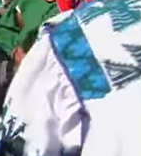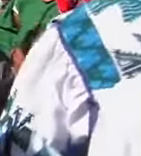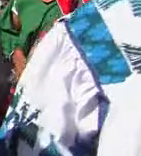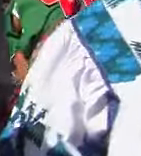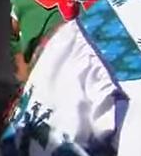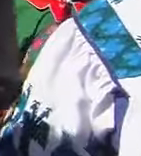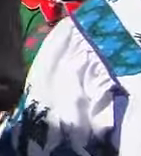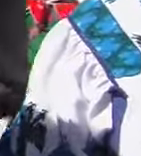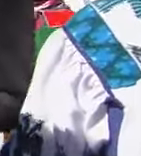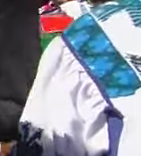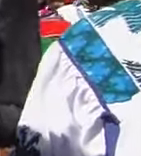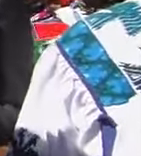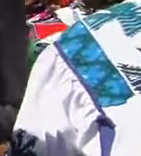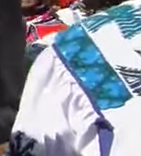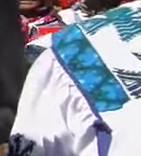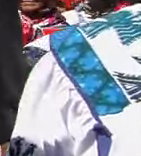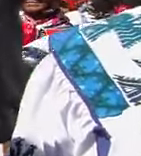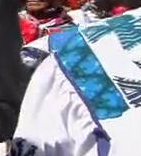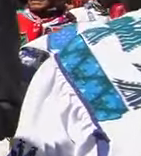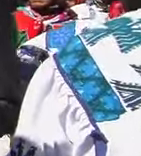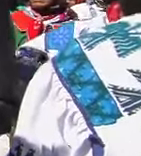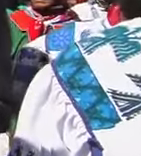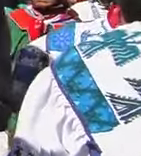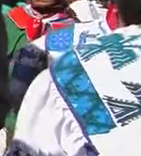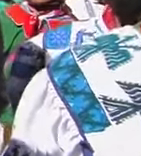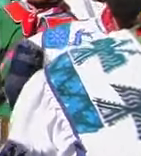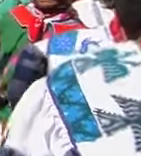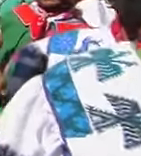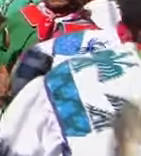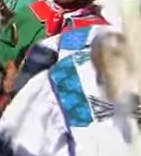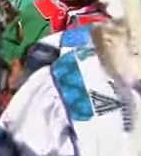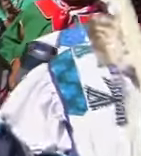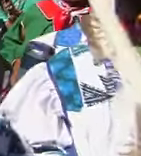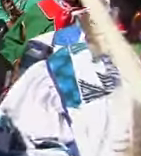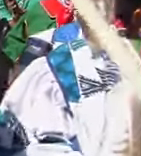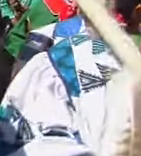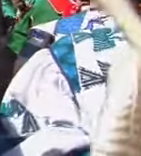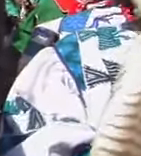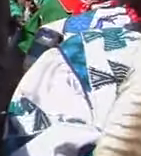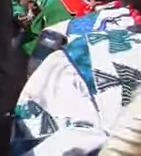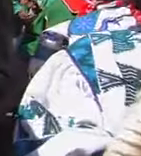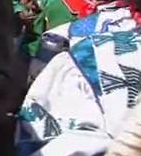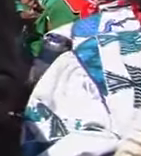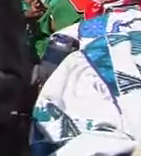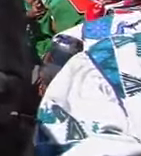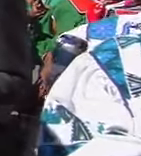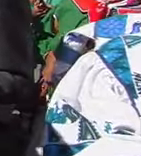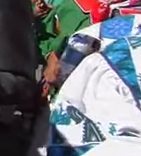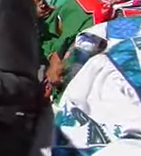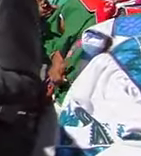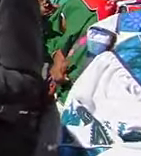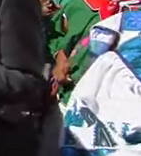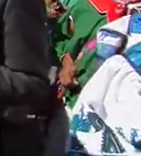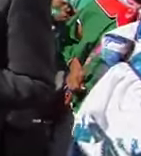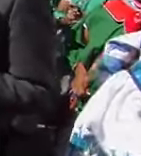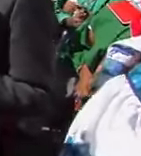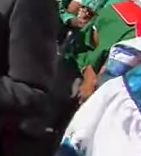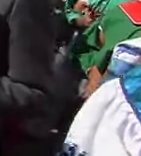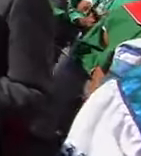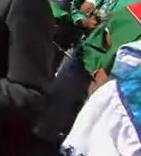Sí, pusimos a Andrés porque sabíamos que traías buen corazón, buena propuesta, tenías que llegar.